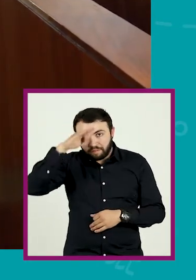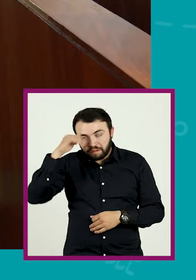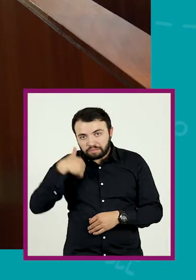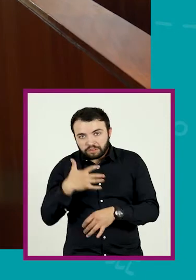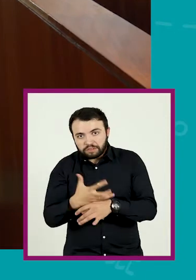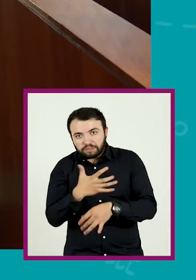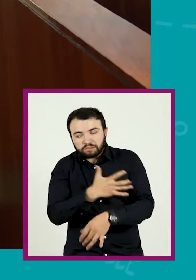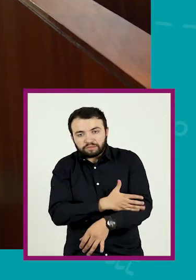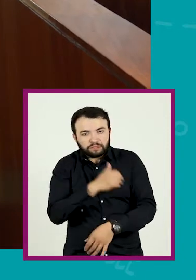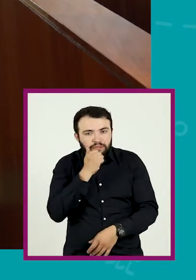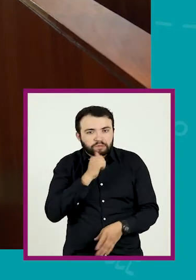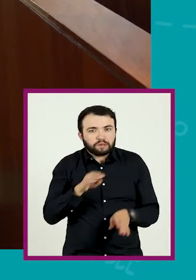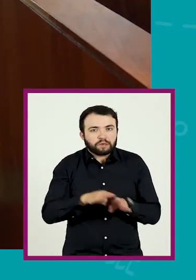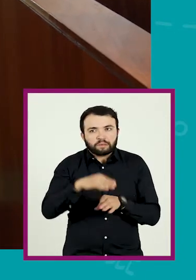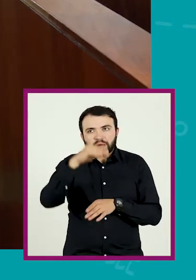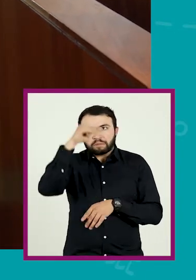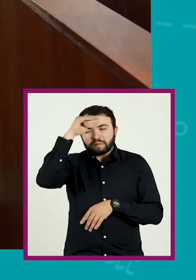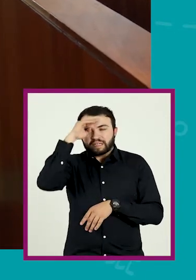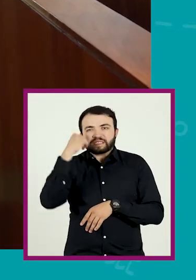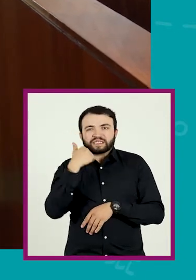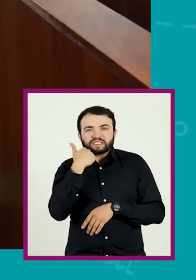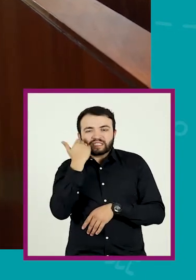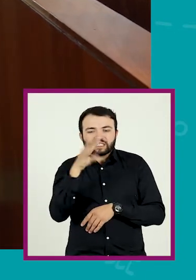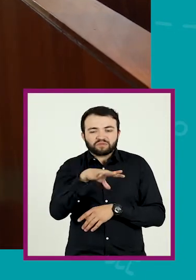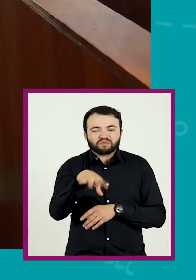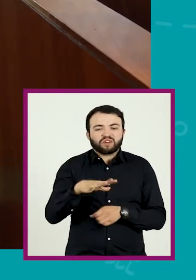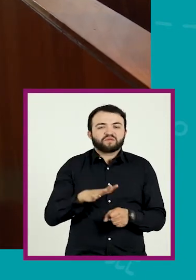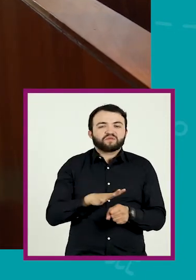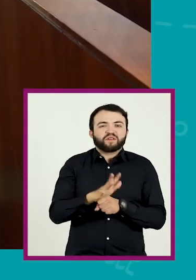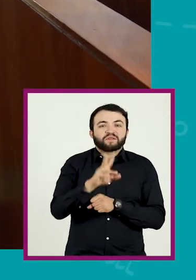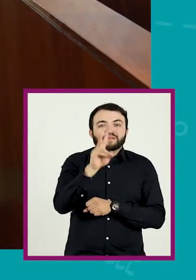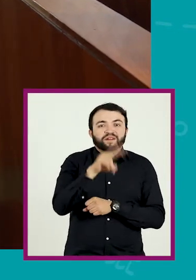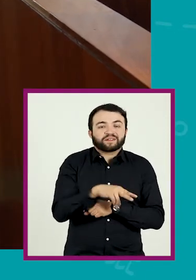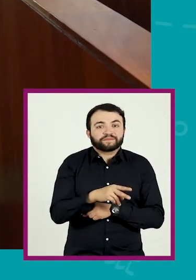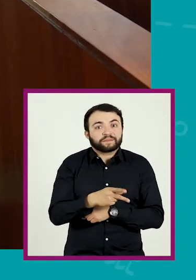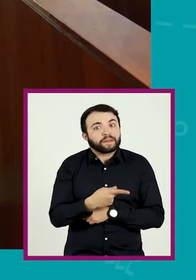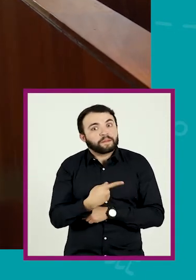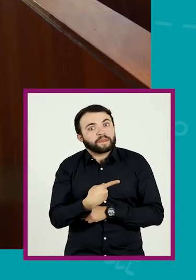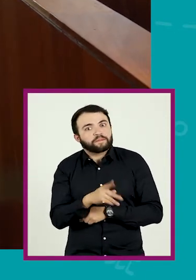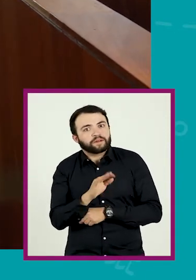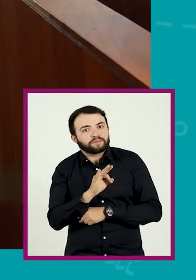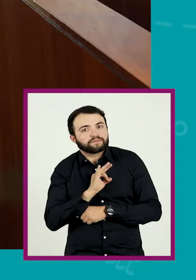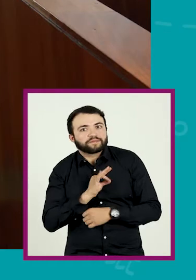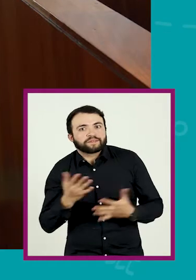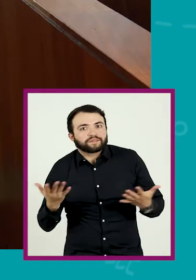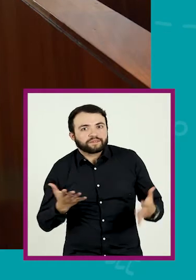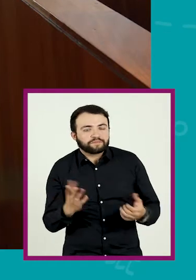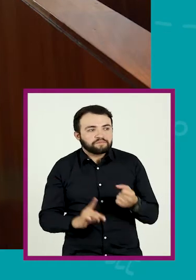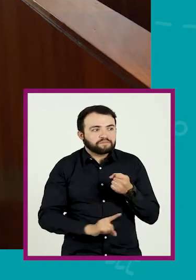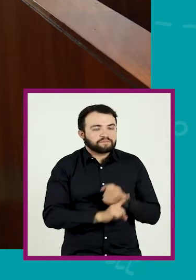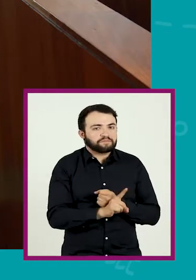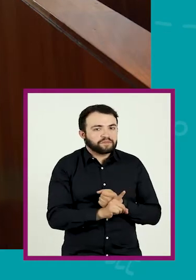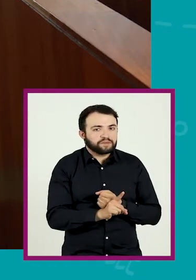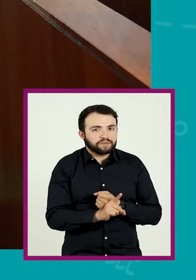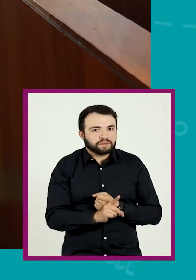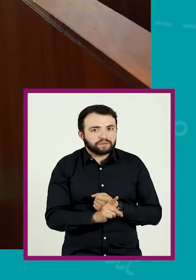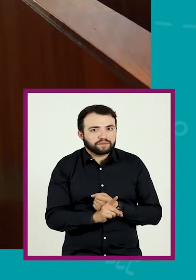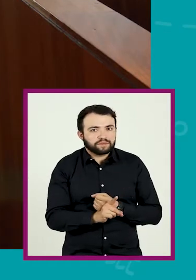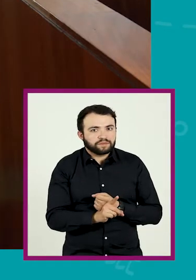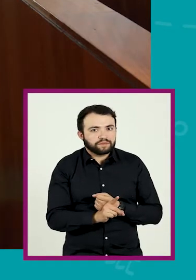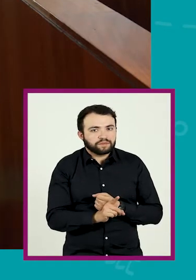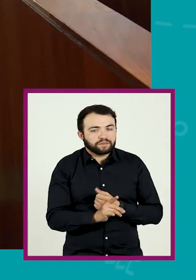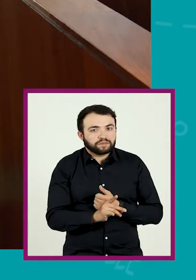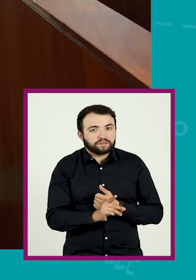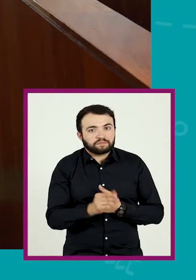al conocimiento. Pero esto puede tener sus riesgos, puede tener sus problemas.